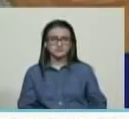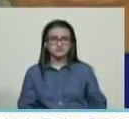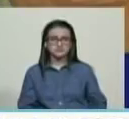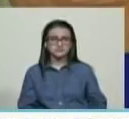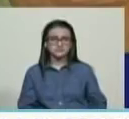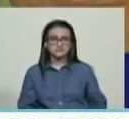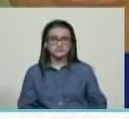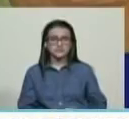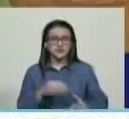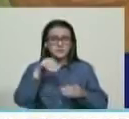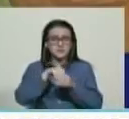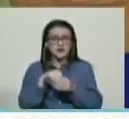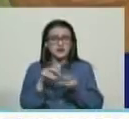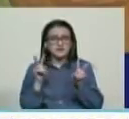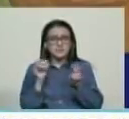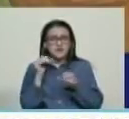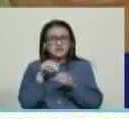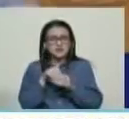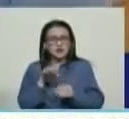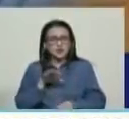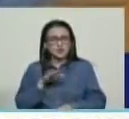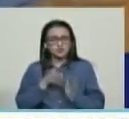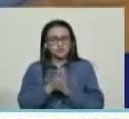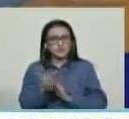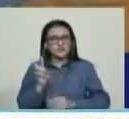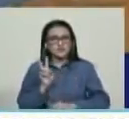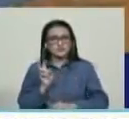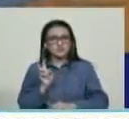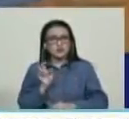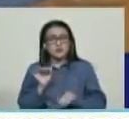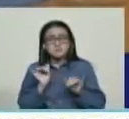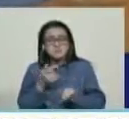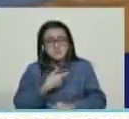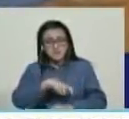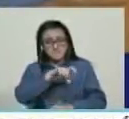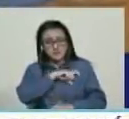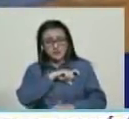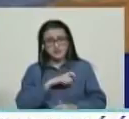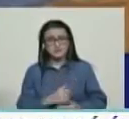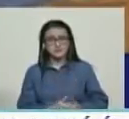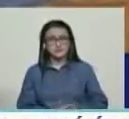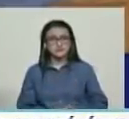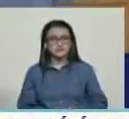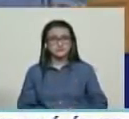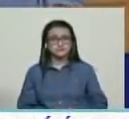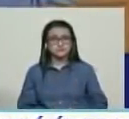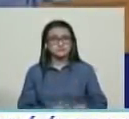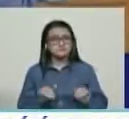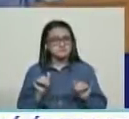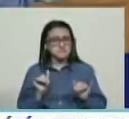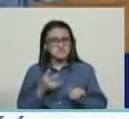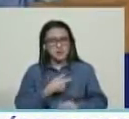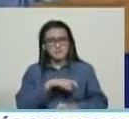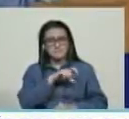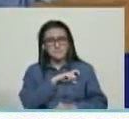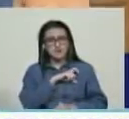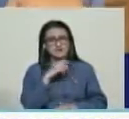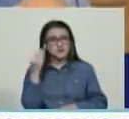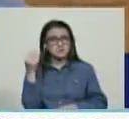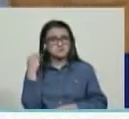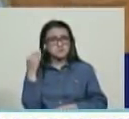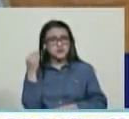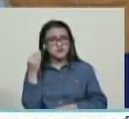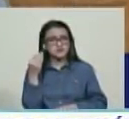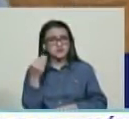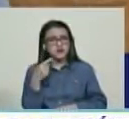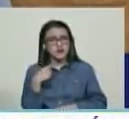de meterse en los asuntos internos de Venezuela. Es la misma España colonial, es la misma España que cree que